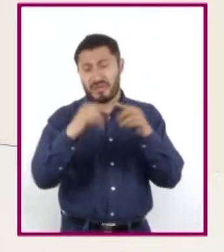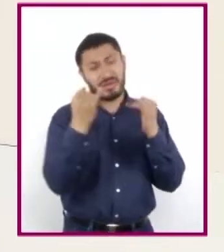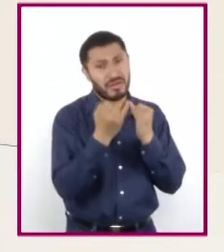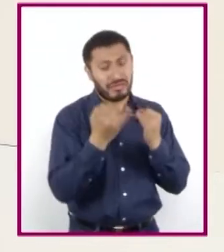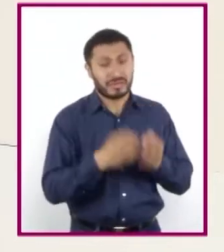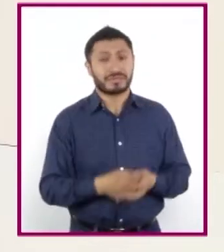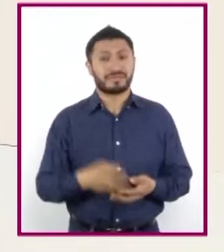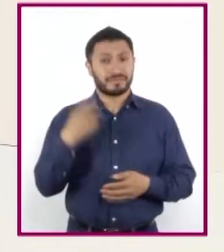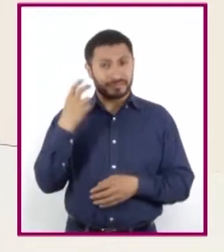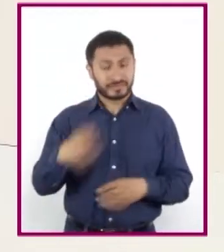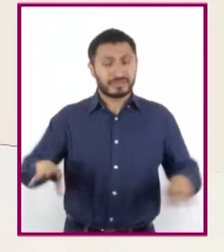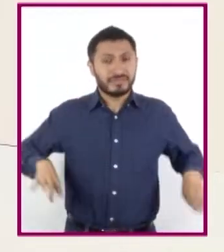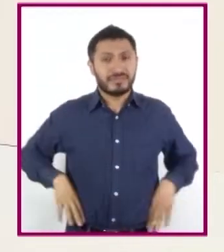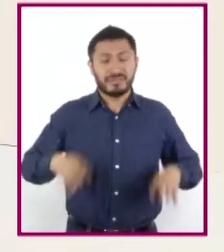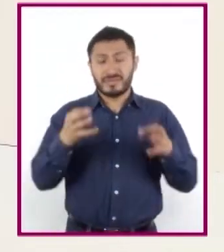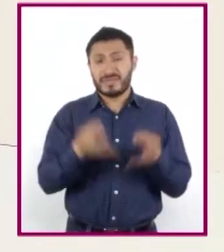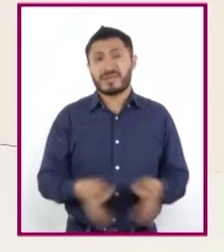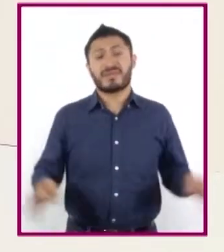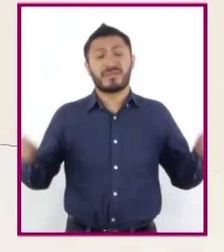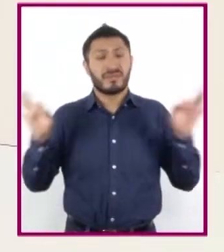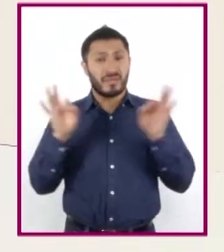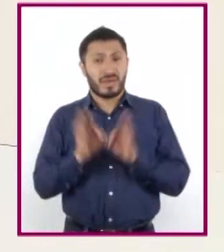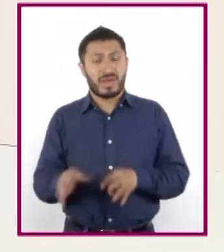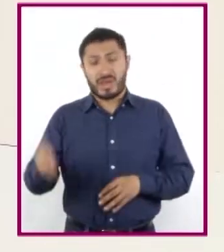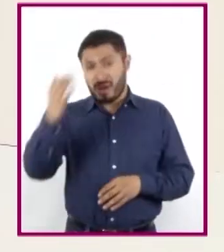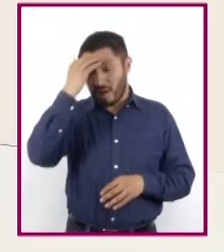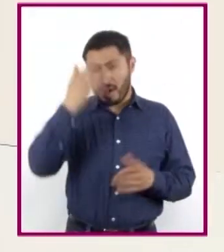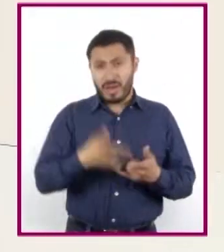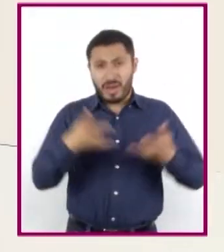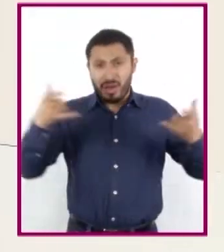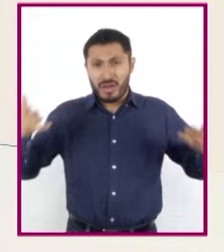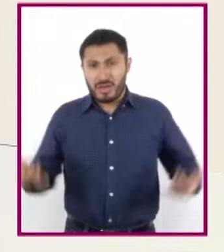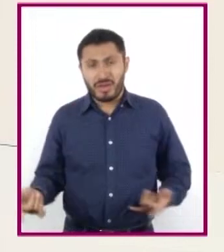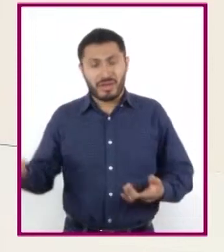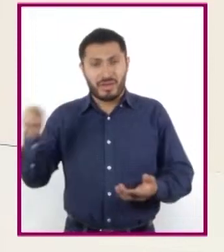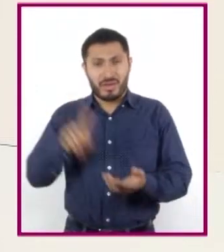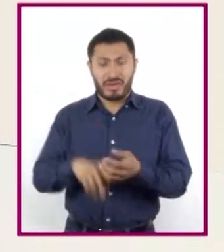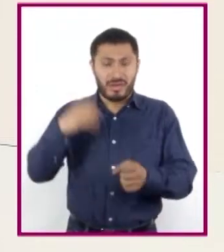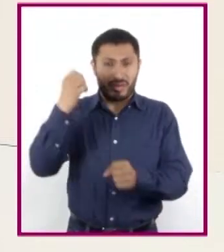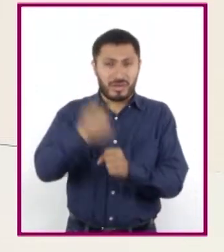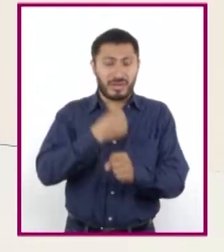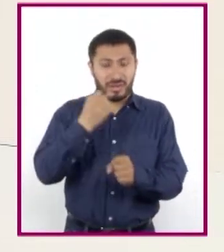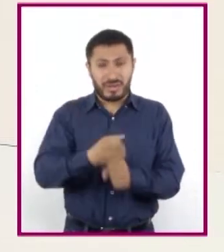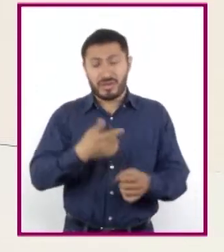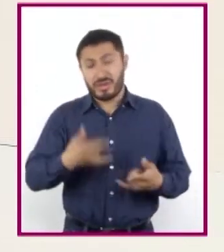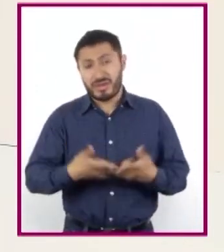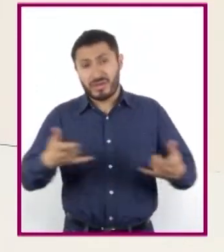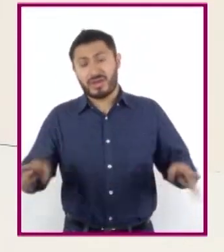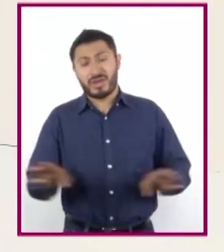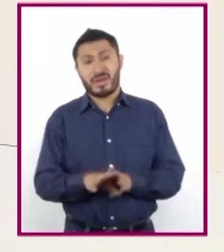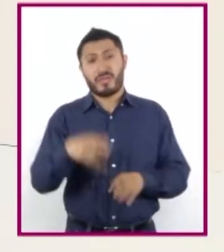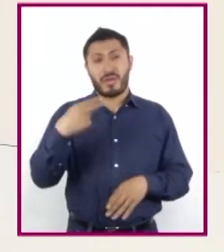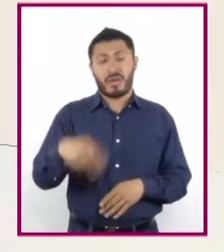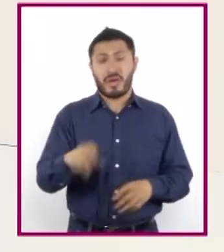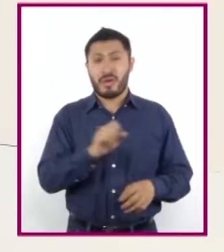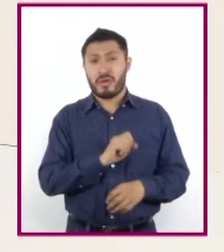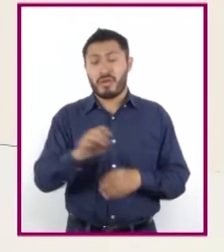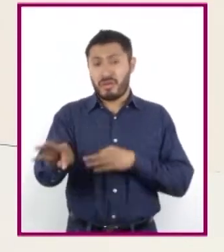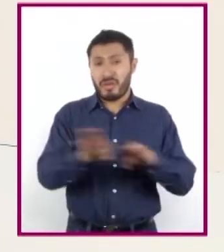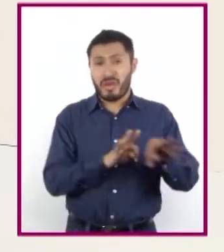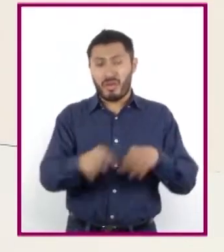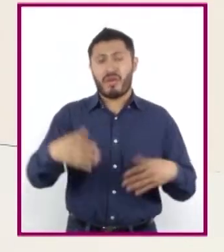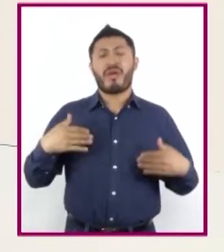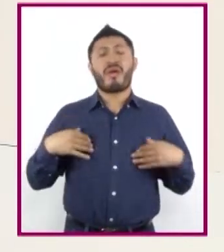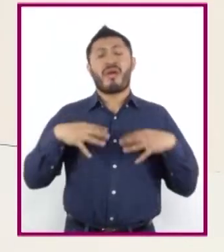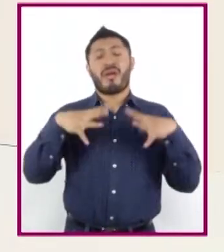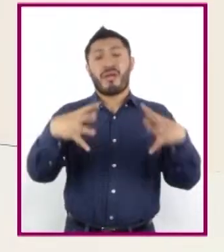peculiares del conocimiento histórico, a la práctica de la historia puede llamársele el oficio de la comprensión. Obliga a